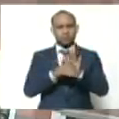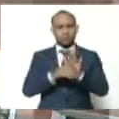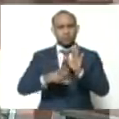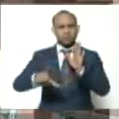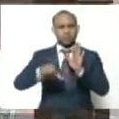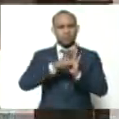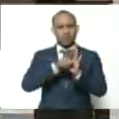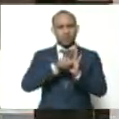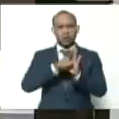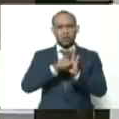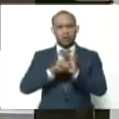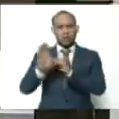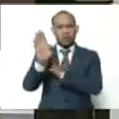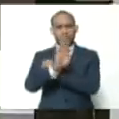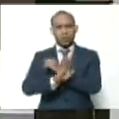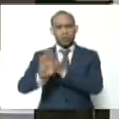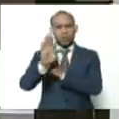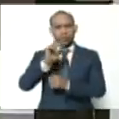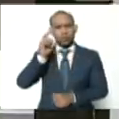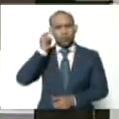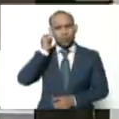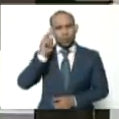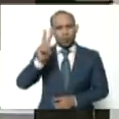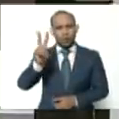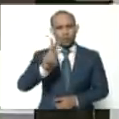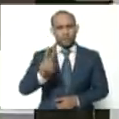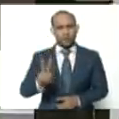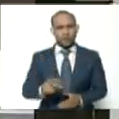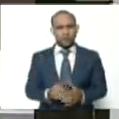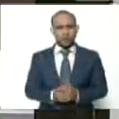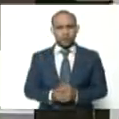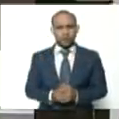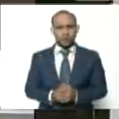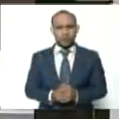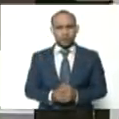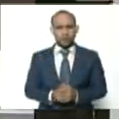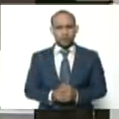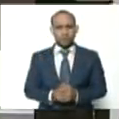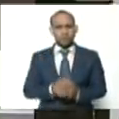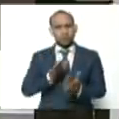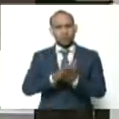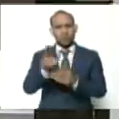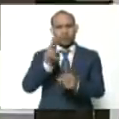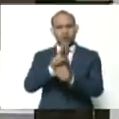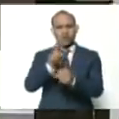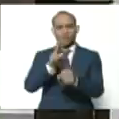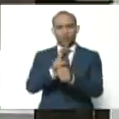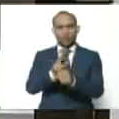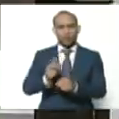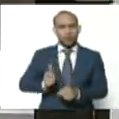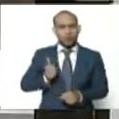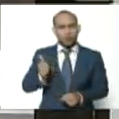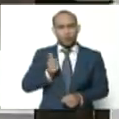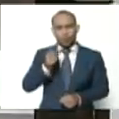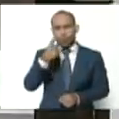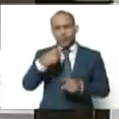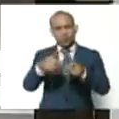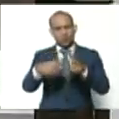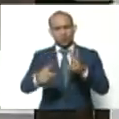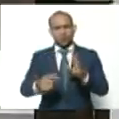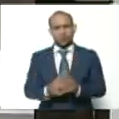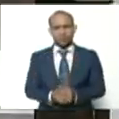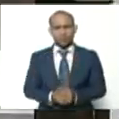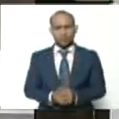ley para proteger a las mujeres venezolanas de violencia de cualquier signo. Aquí